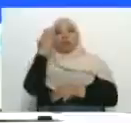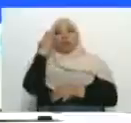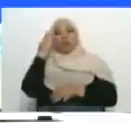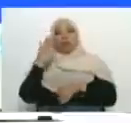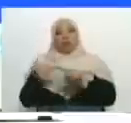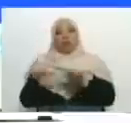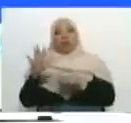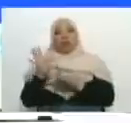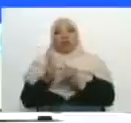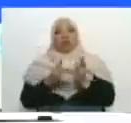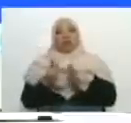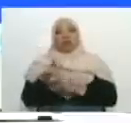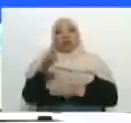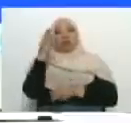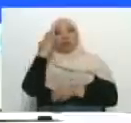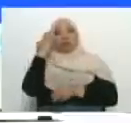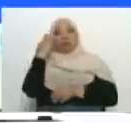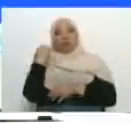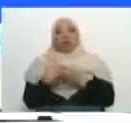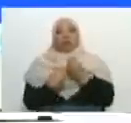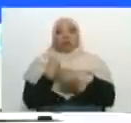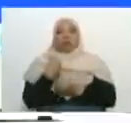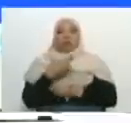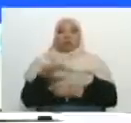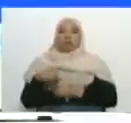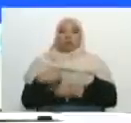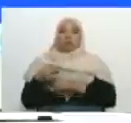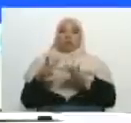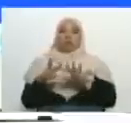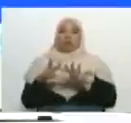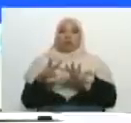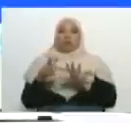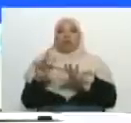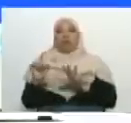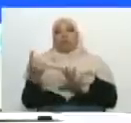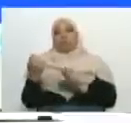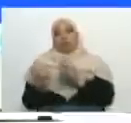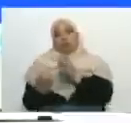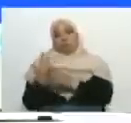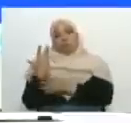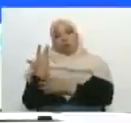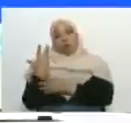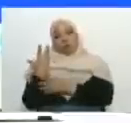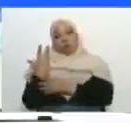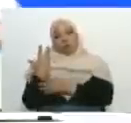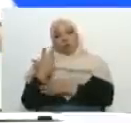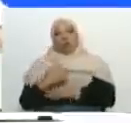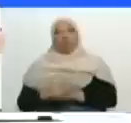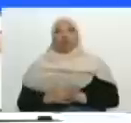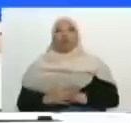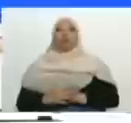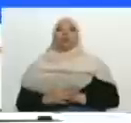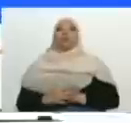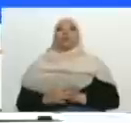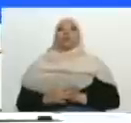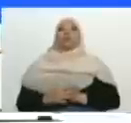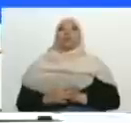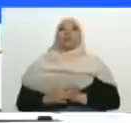ya ellos sabían lo que ocurriría. 7 días más tarde, el 1 de mayo, que era esta